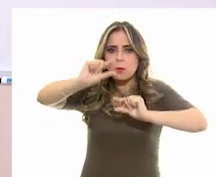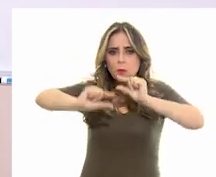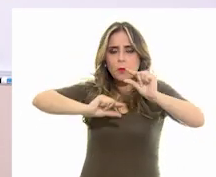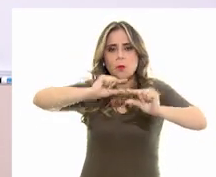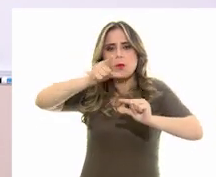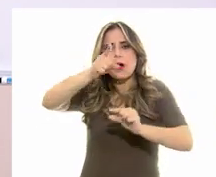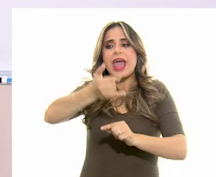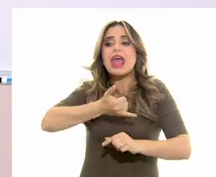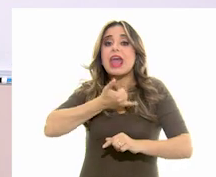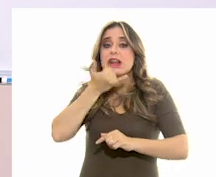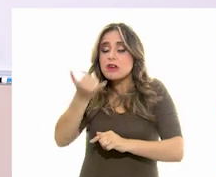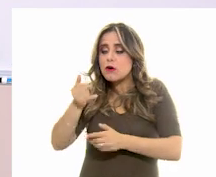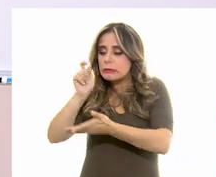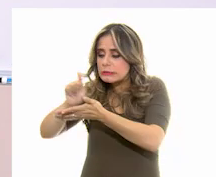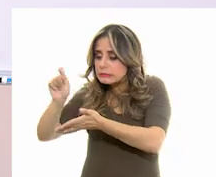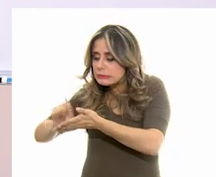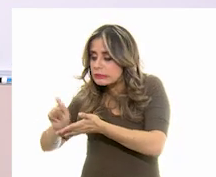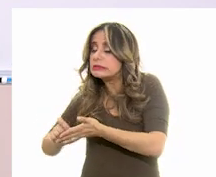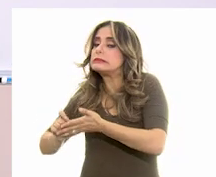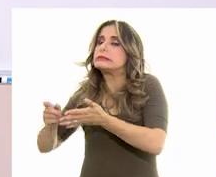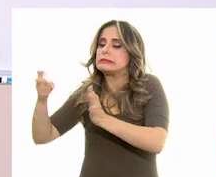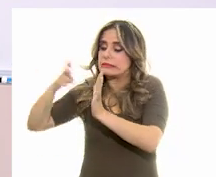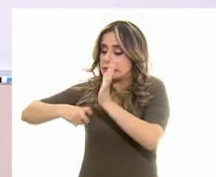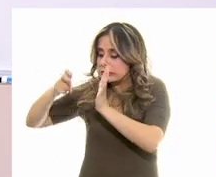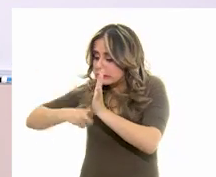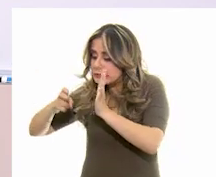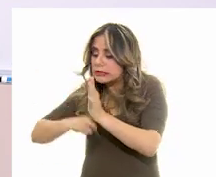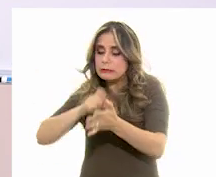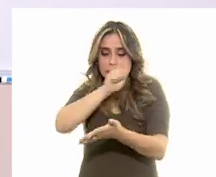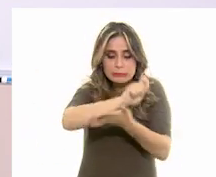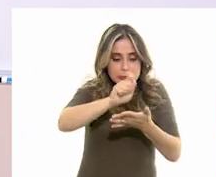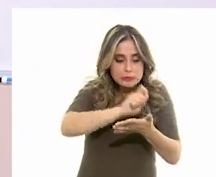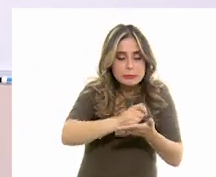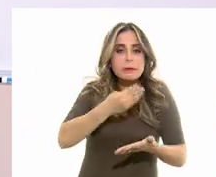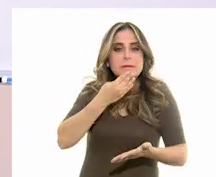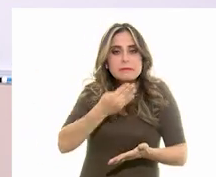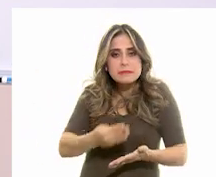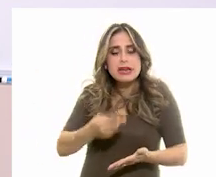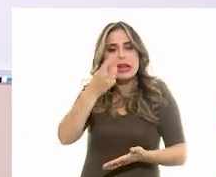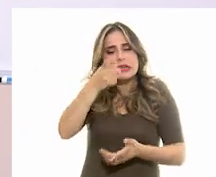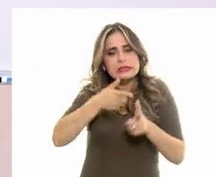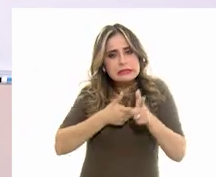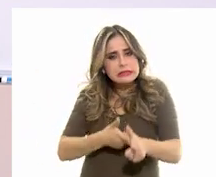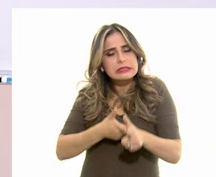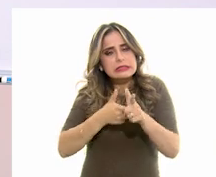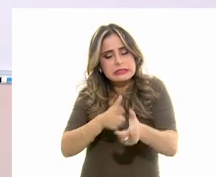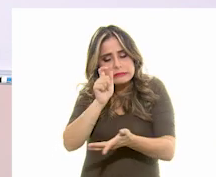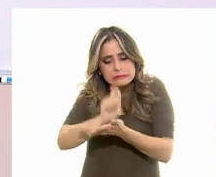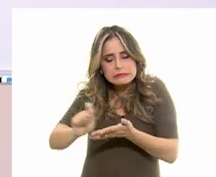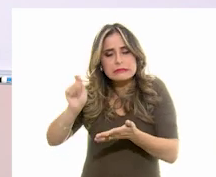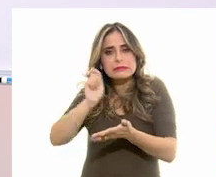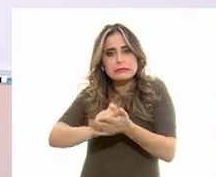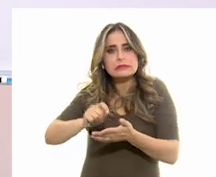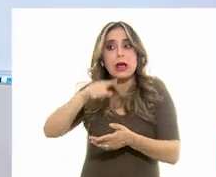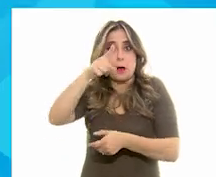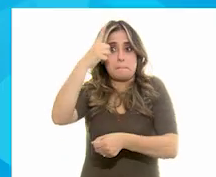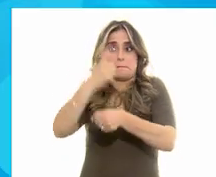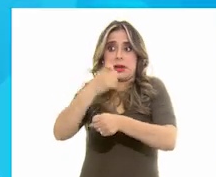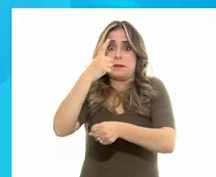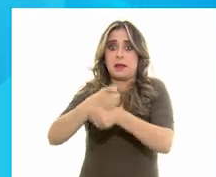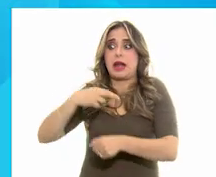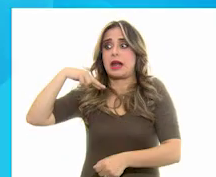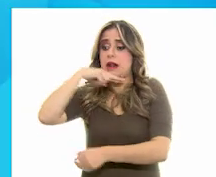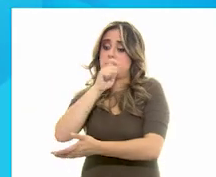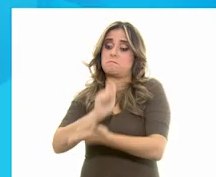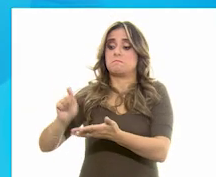borradores y para llegar a nuestro producto final. Perfecto. Vamos a empezar.